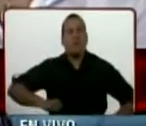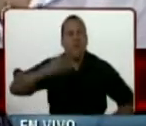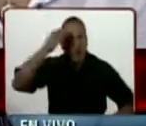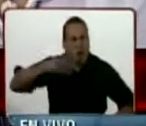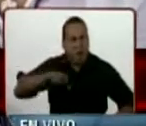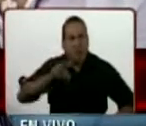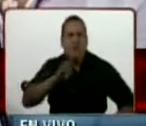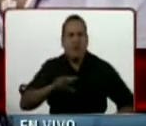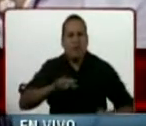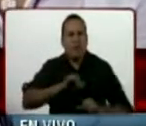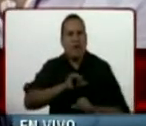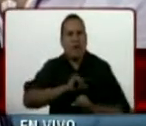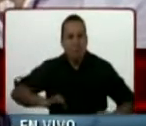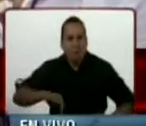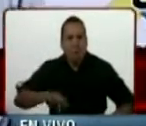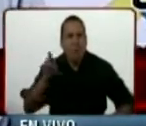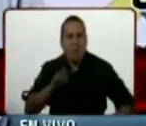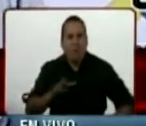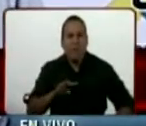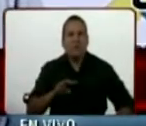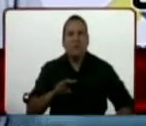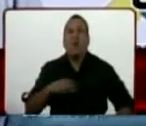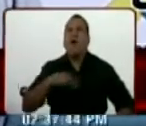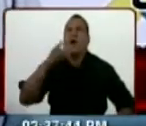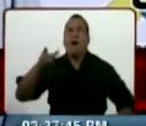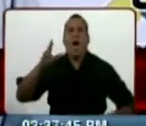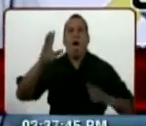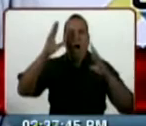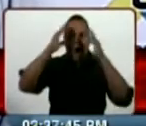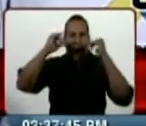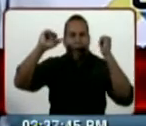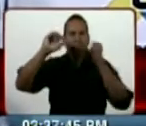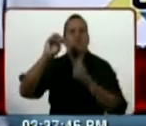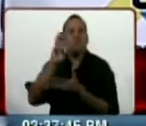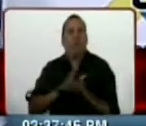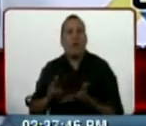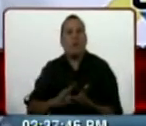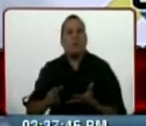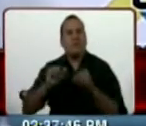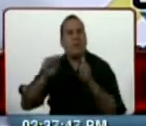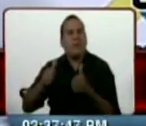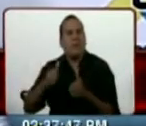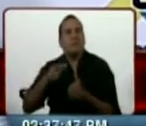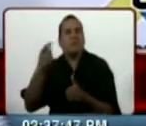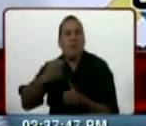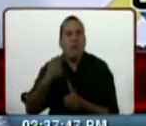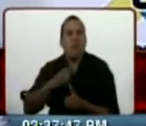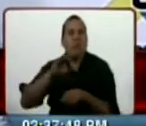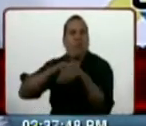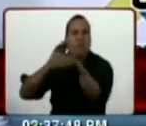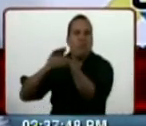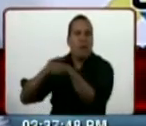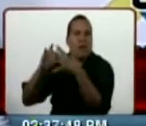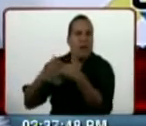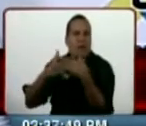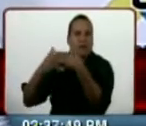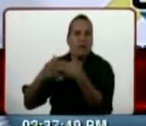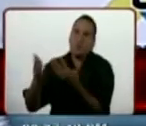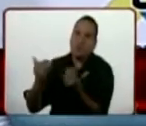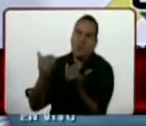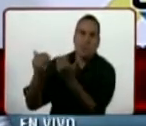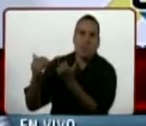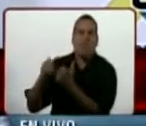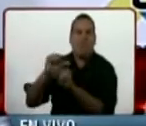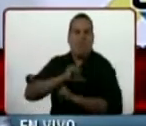agregado militar de Venezuela en la embajada en Washington, comienza a buscar militares en el Pentágono para que desconozcan